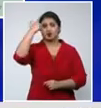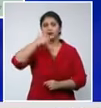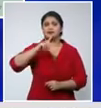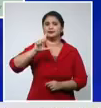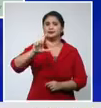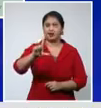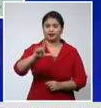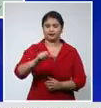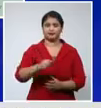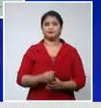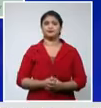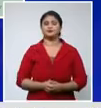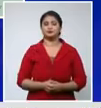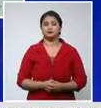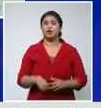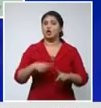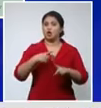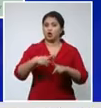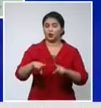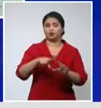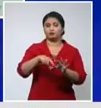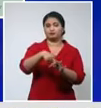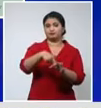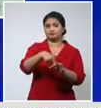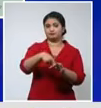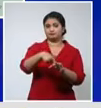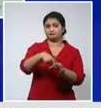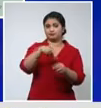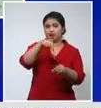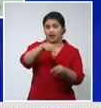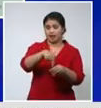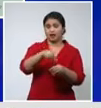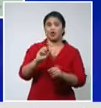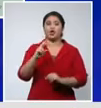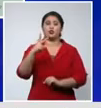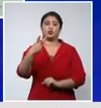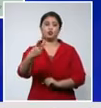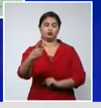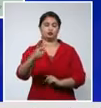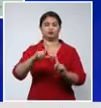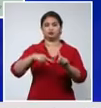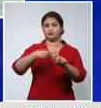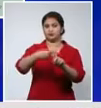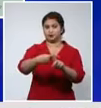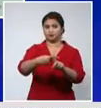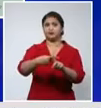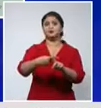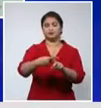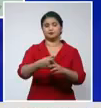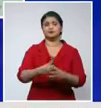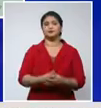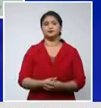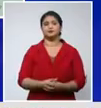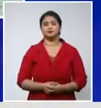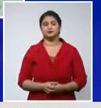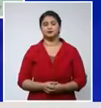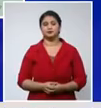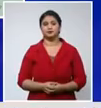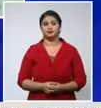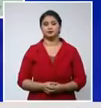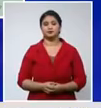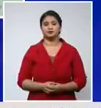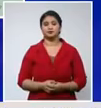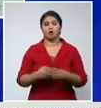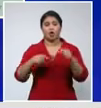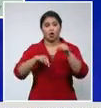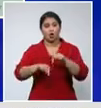especial Isla de la Juventud confirma 2 casos autóctonos ayer, que es inferior al día anterior,